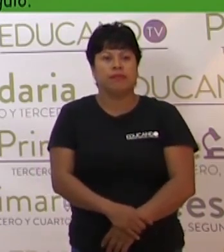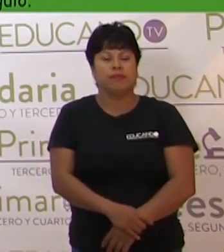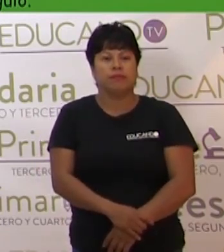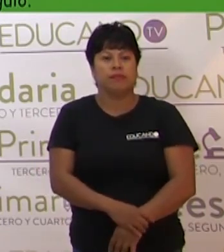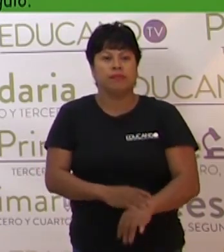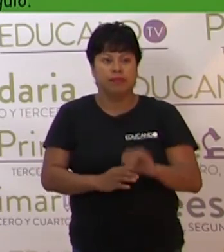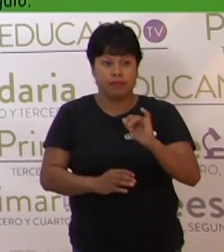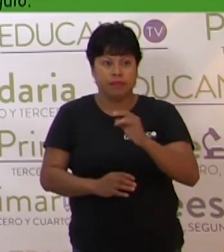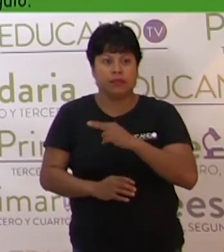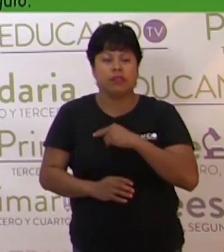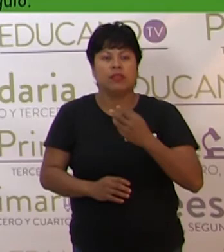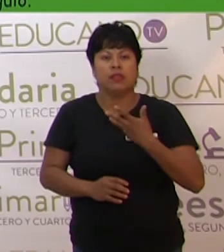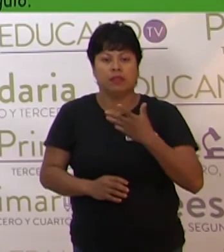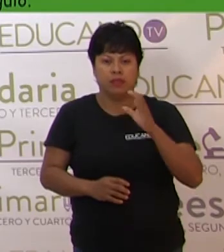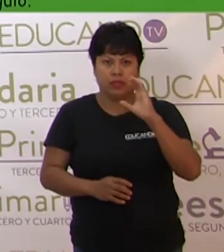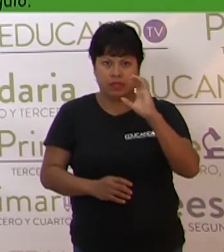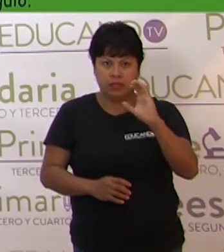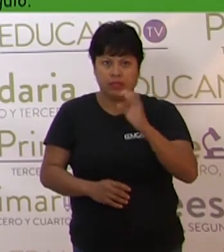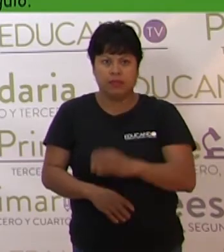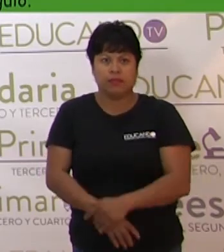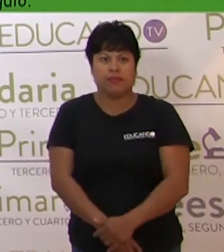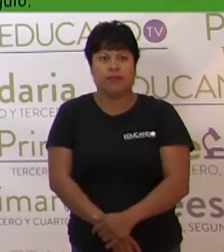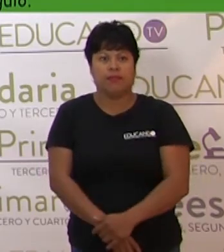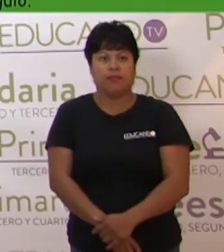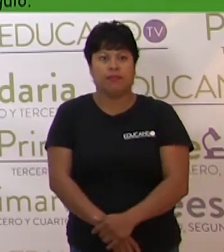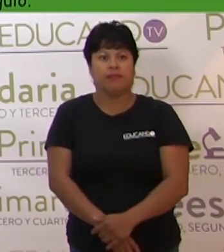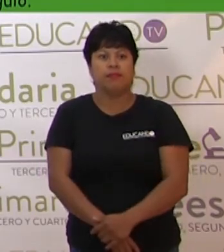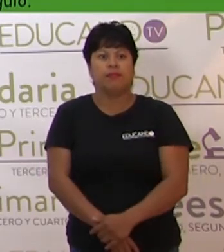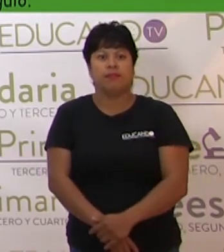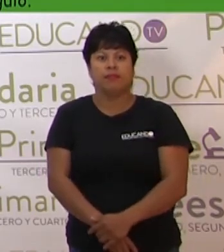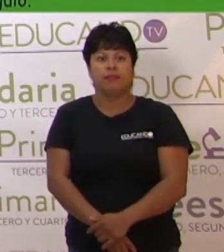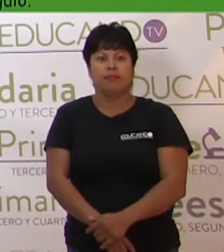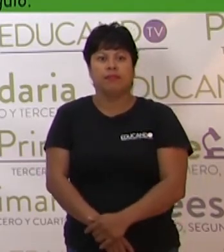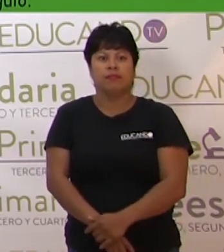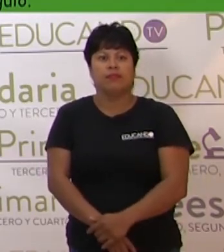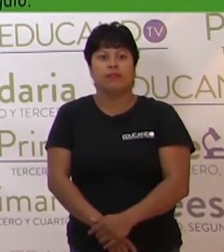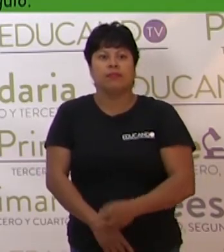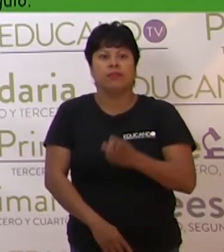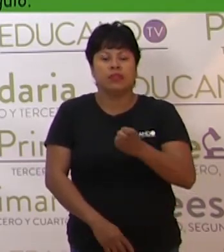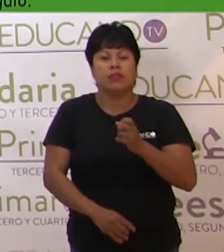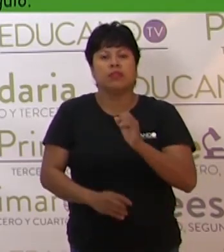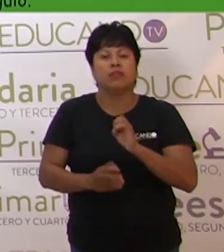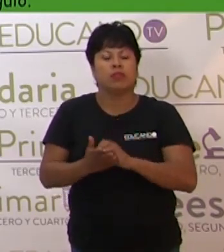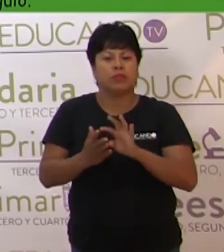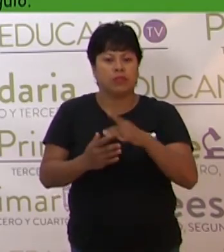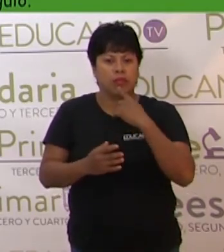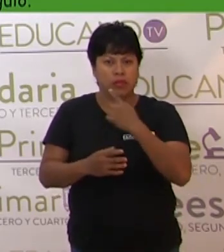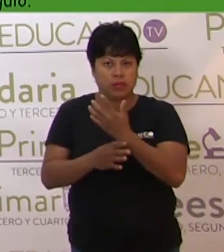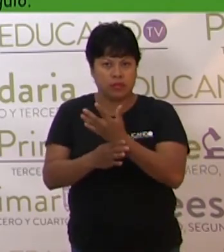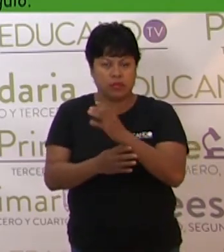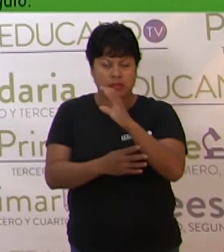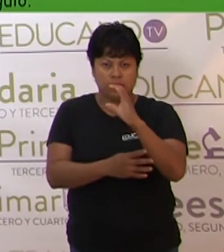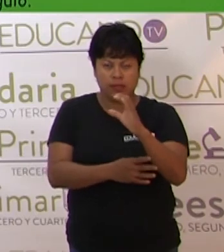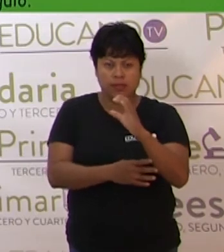nos vamos a ir a hacer y vamos a determinar qué sé